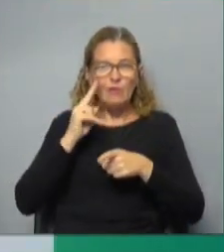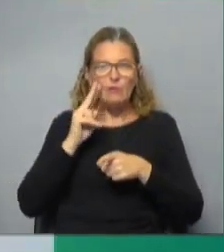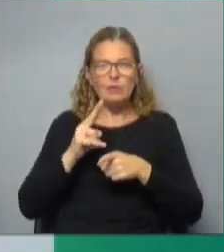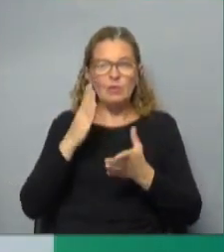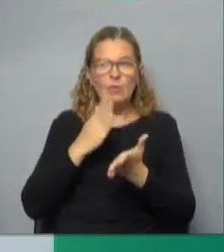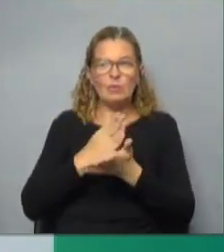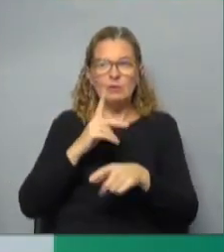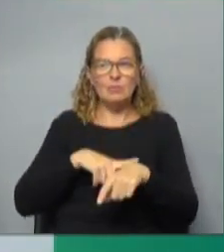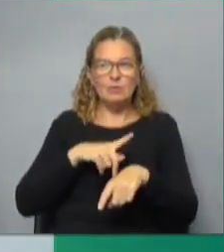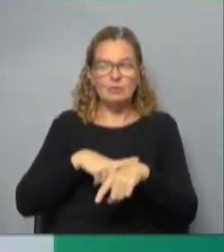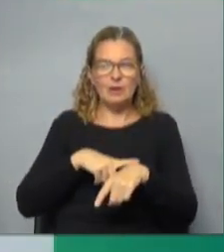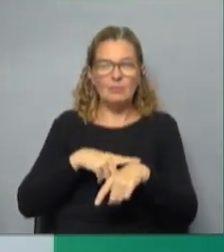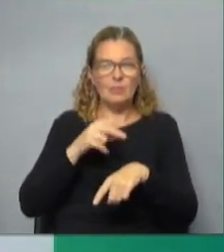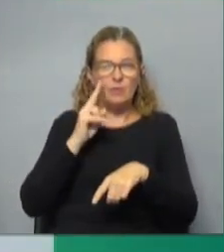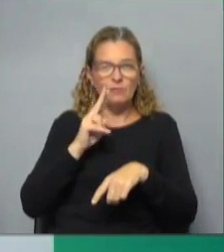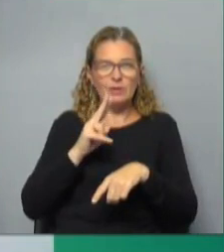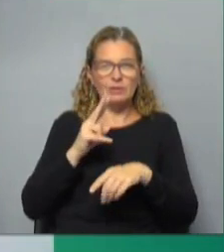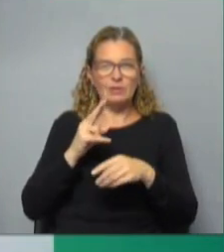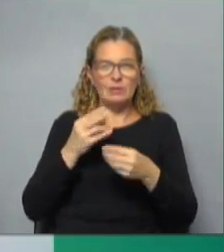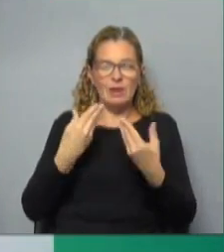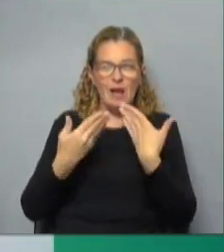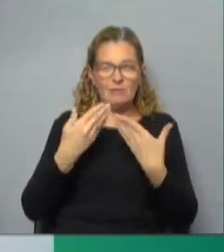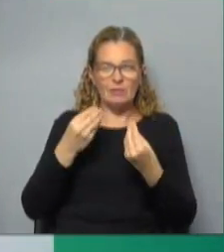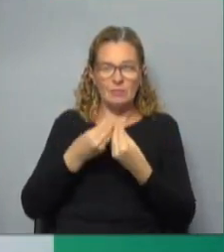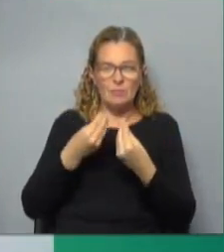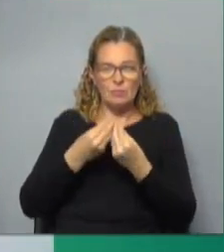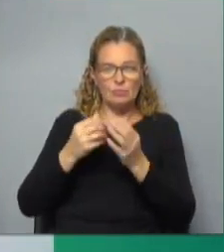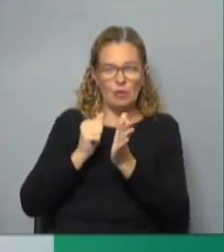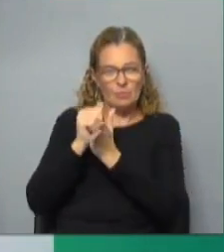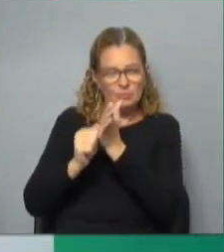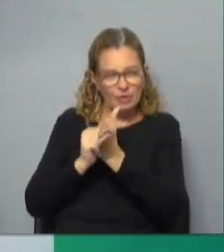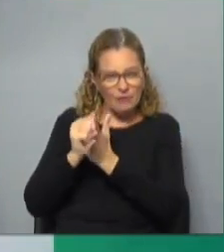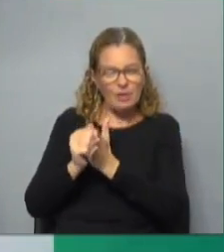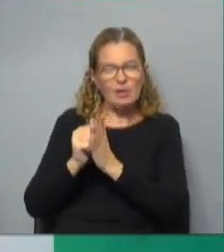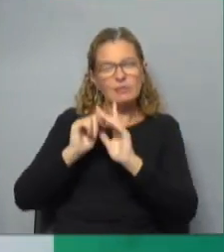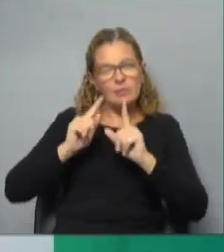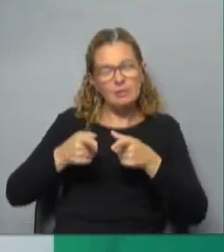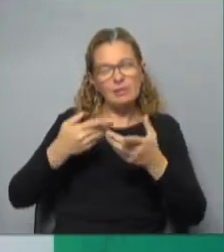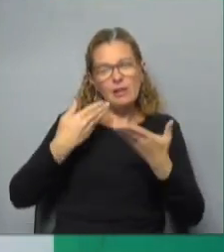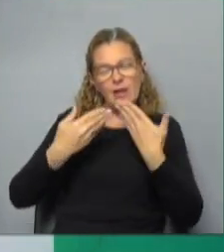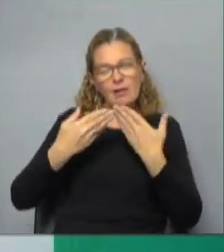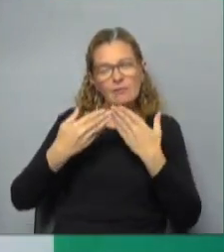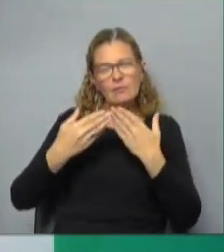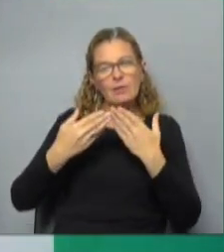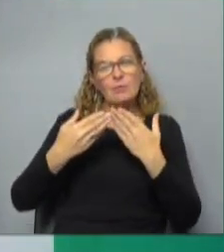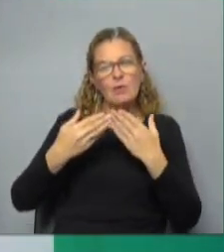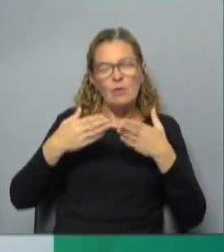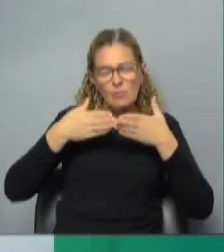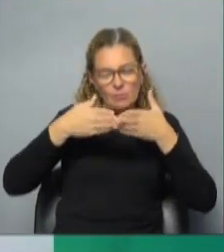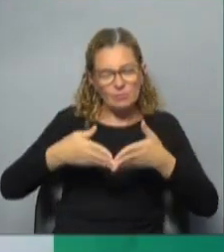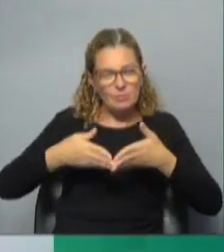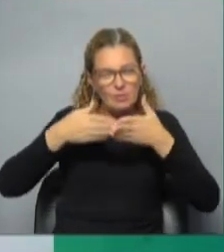como el último tiempo lo pararan visto ustedes que sadam mucho del transporte ferroviario que se habla también del transporte fluvial de la multimodalidad